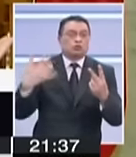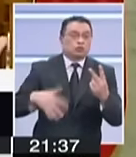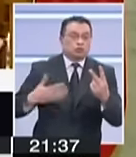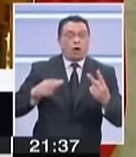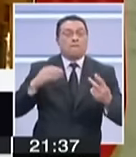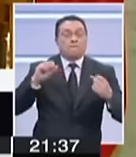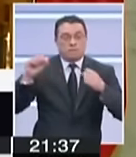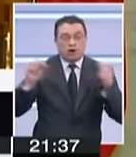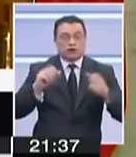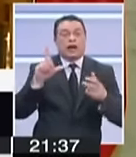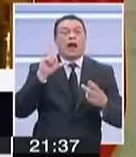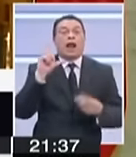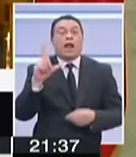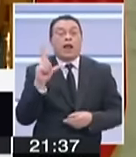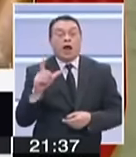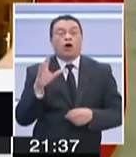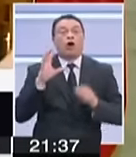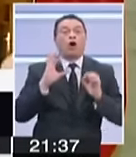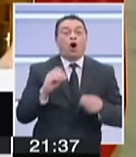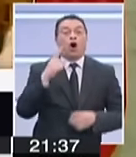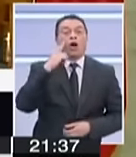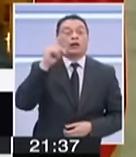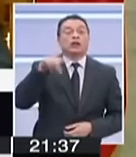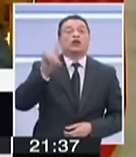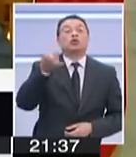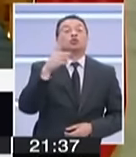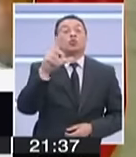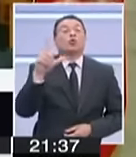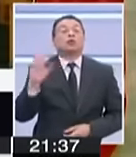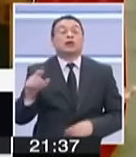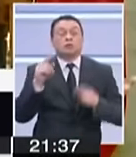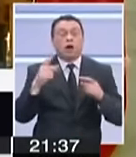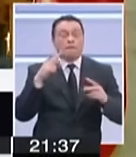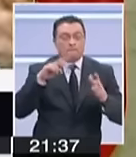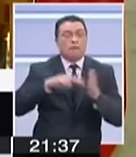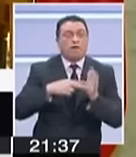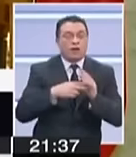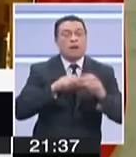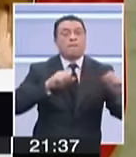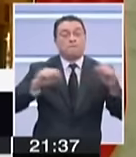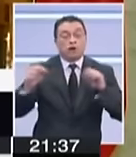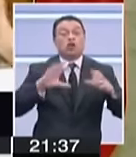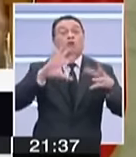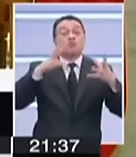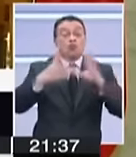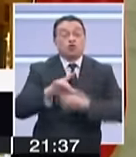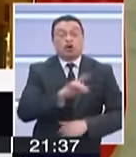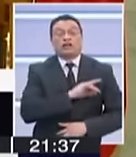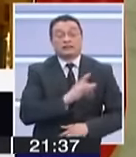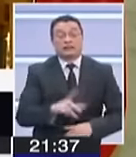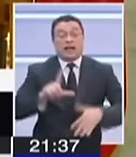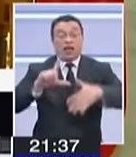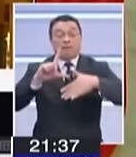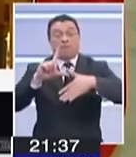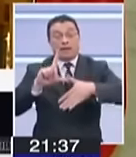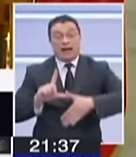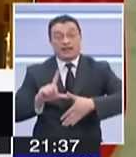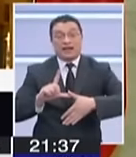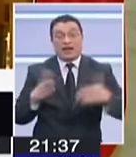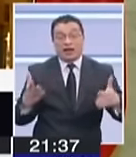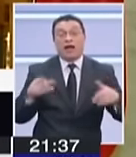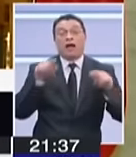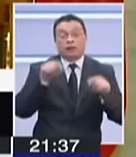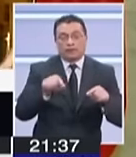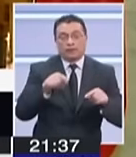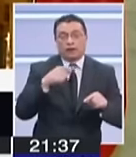políticas como Ricardo Lagos, como José Miguel Insulza, en medio de toda esta crisis de la política, en el mundo, en Chile, en América Latina, dispuesto, ¿no es